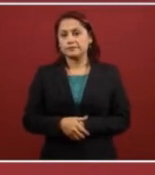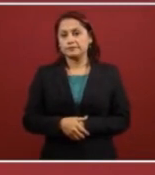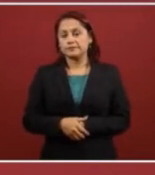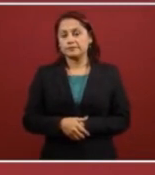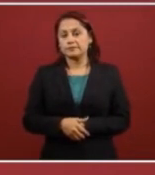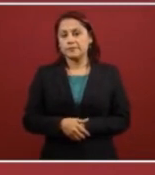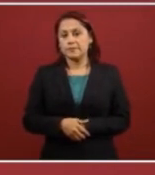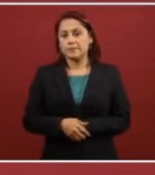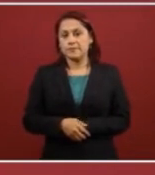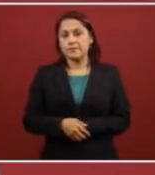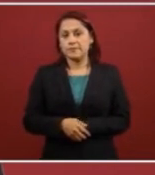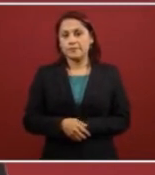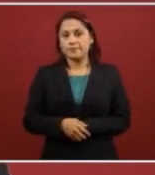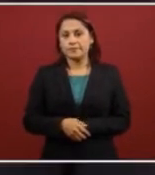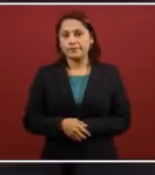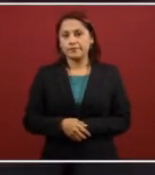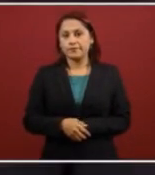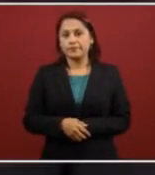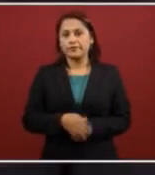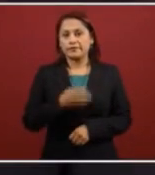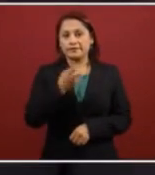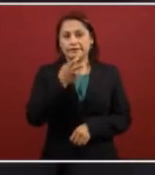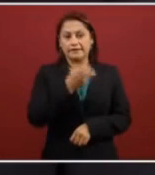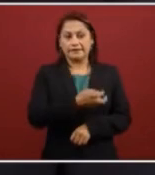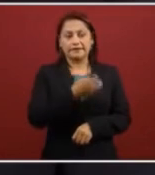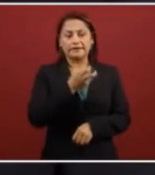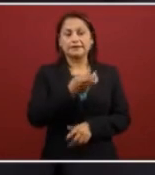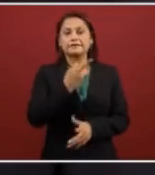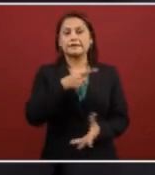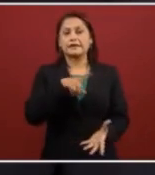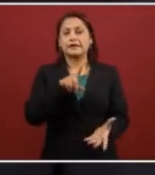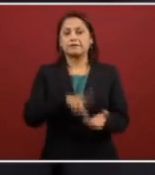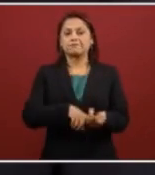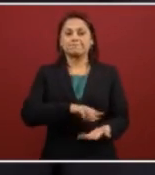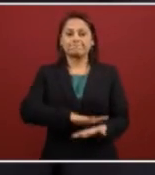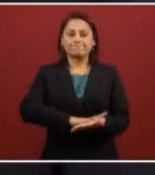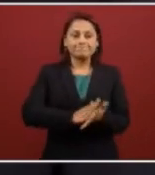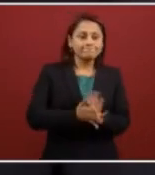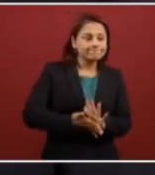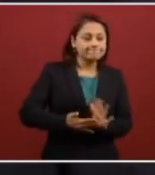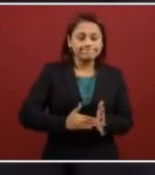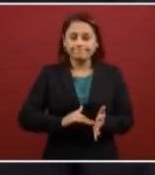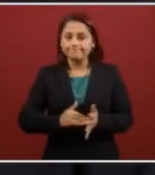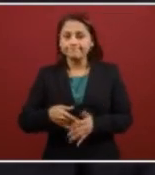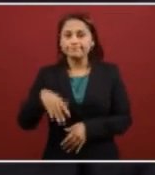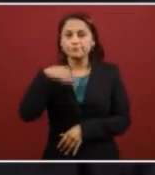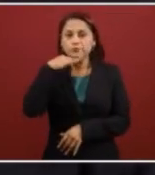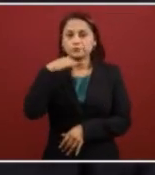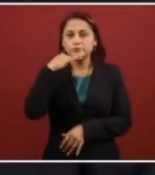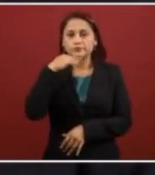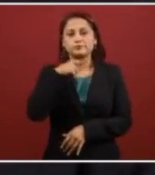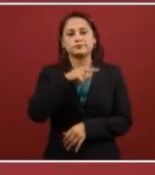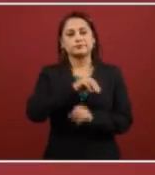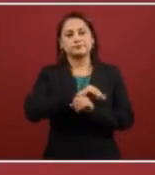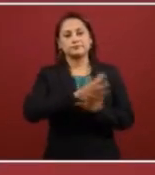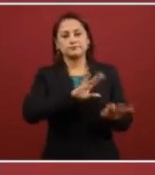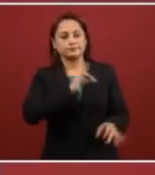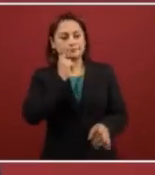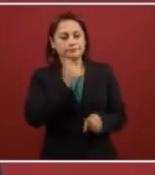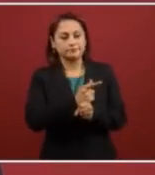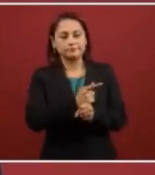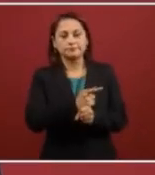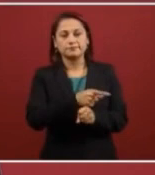y descaradas and de la corrupción very de flagrant in